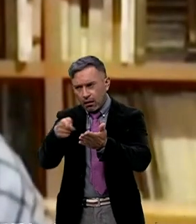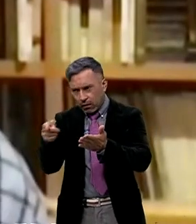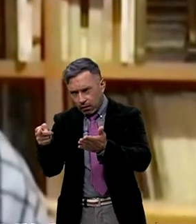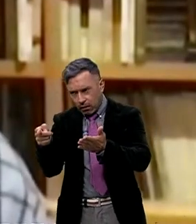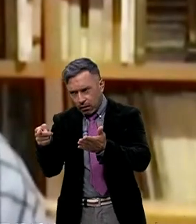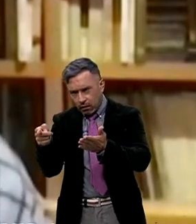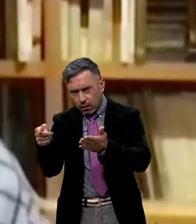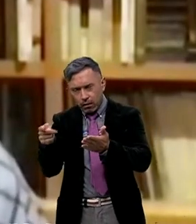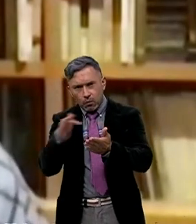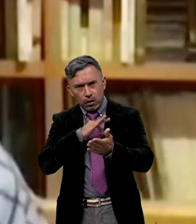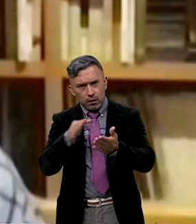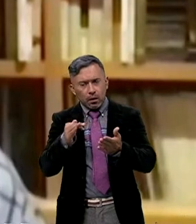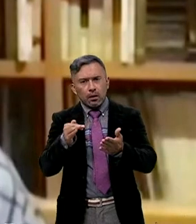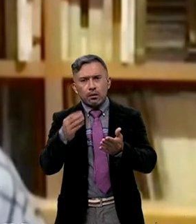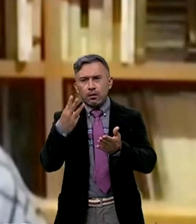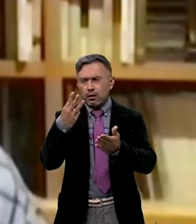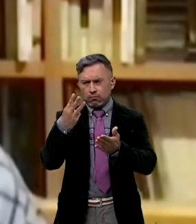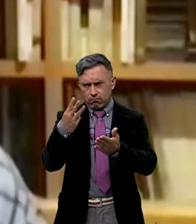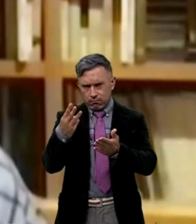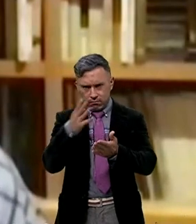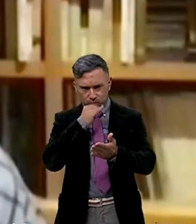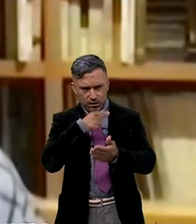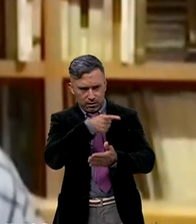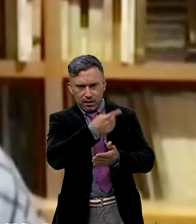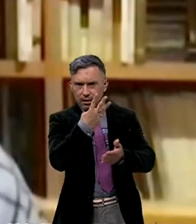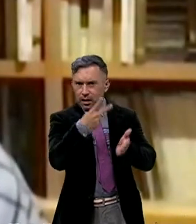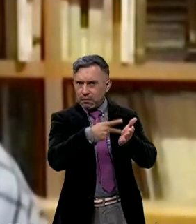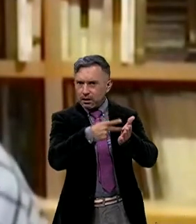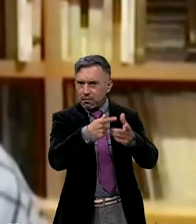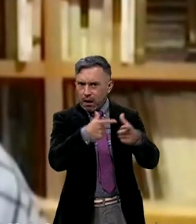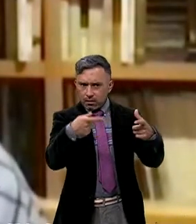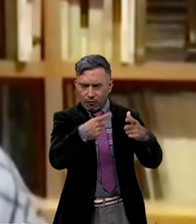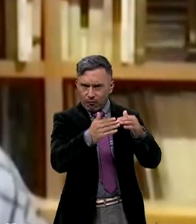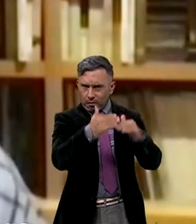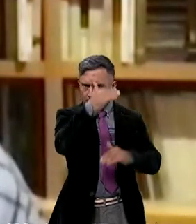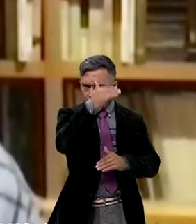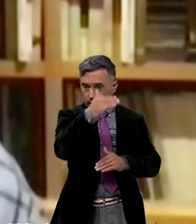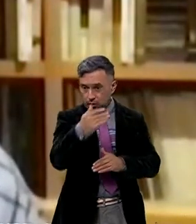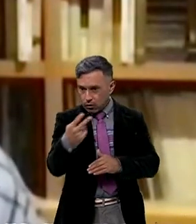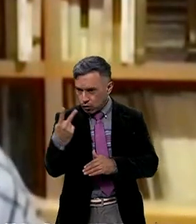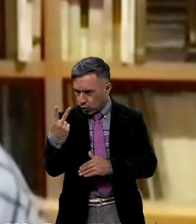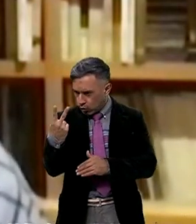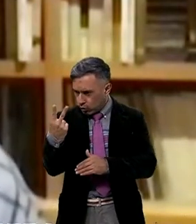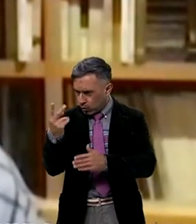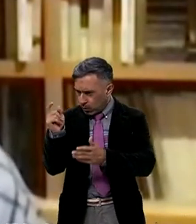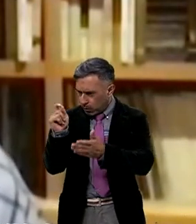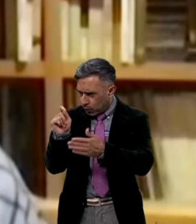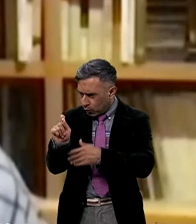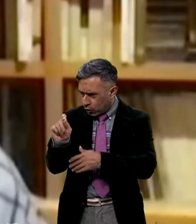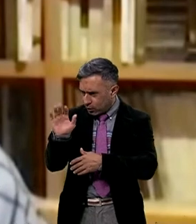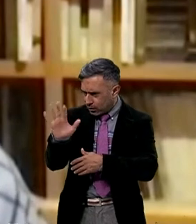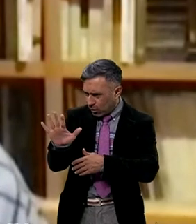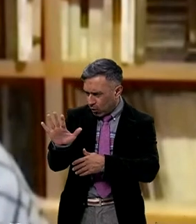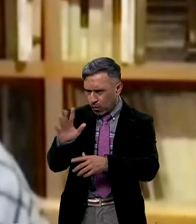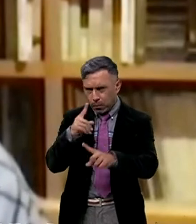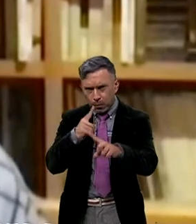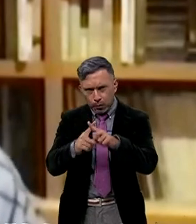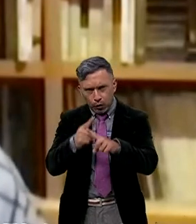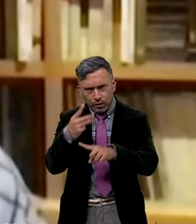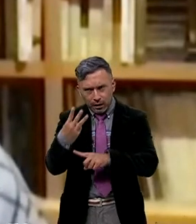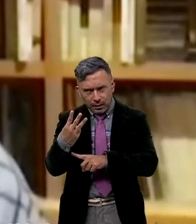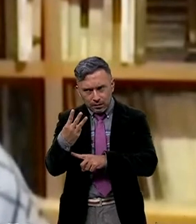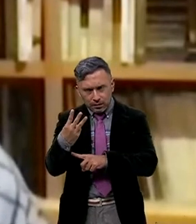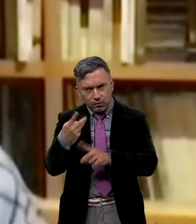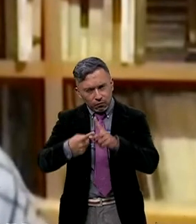de 3 veces esa cantidad 2.5 por 3 es 7.5 millones